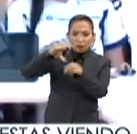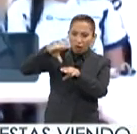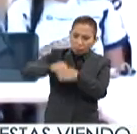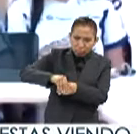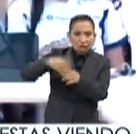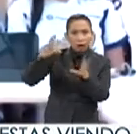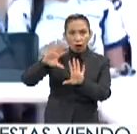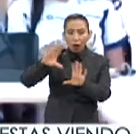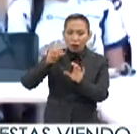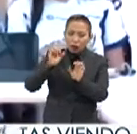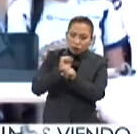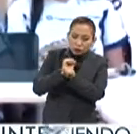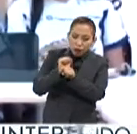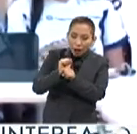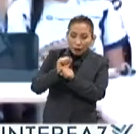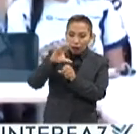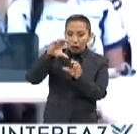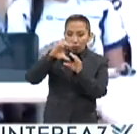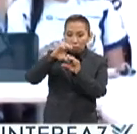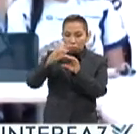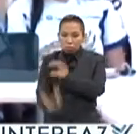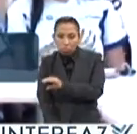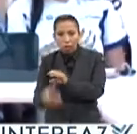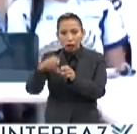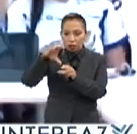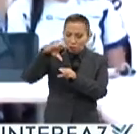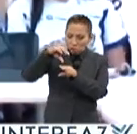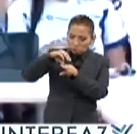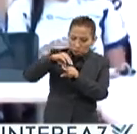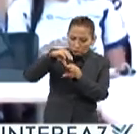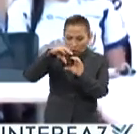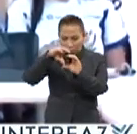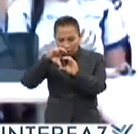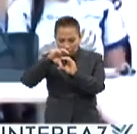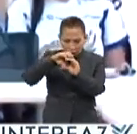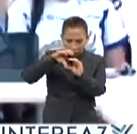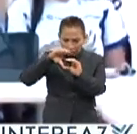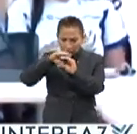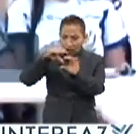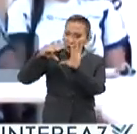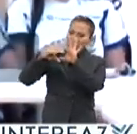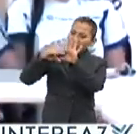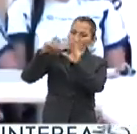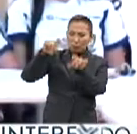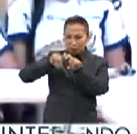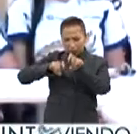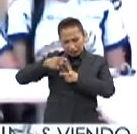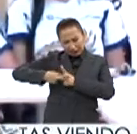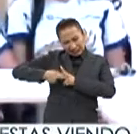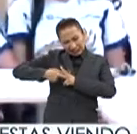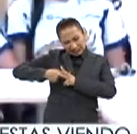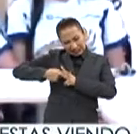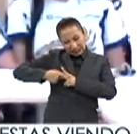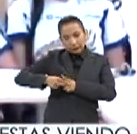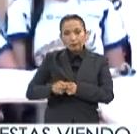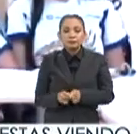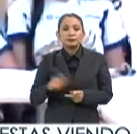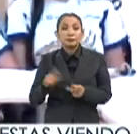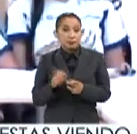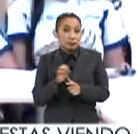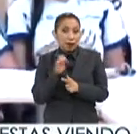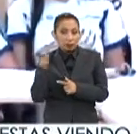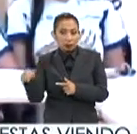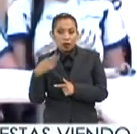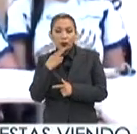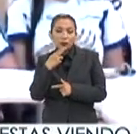para que el cubo no cayera y lo pudiera sostener para elevarse a una altura determinada. Entonces, pues